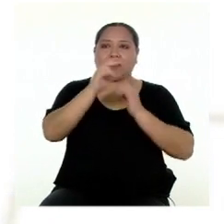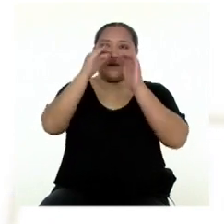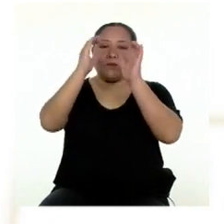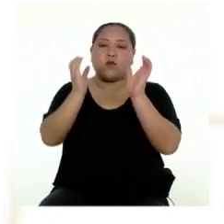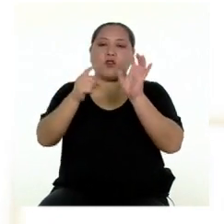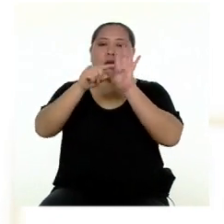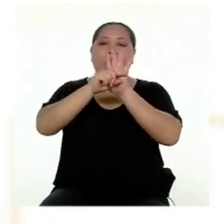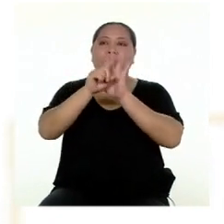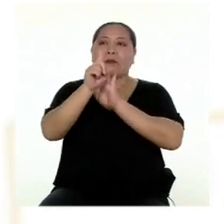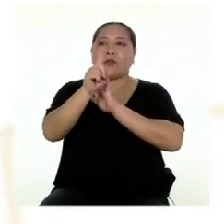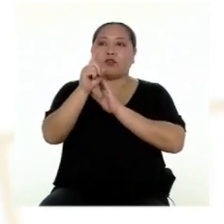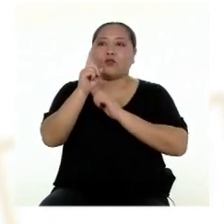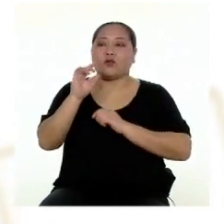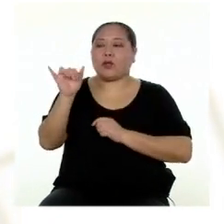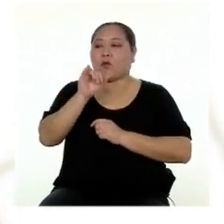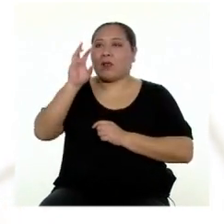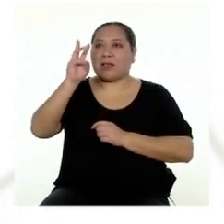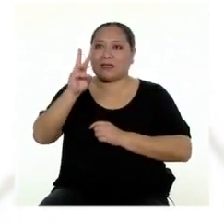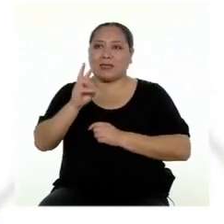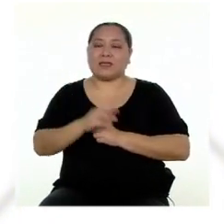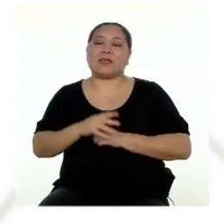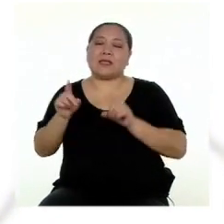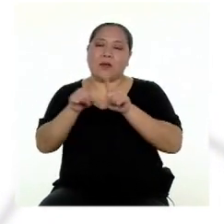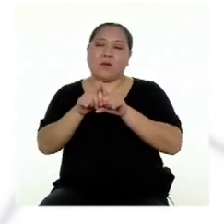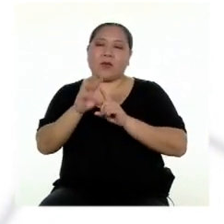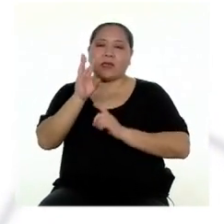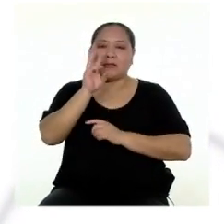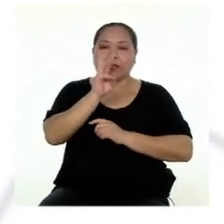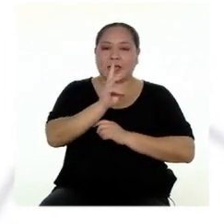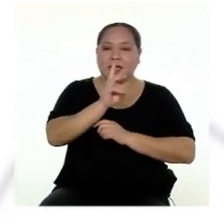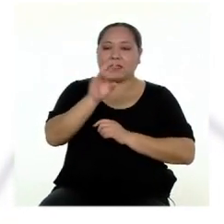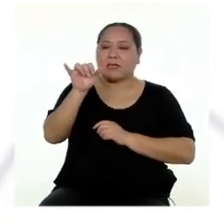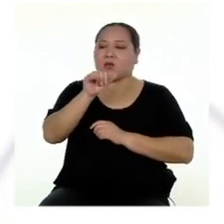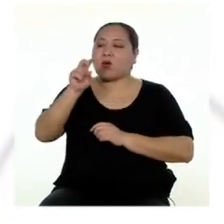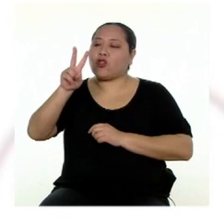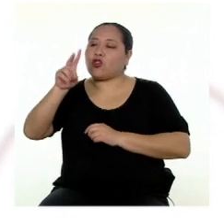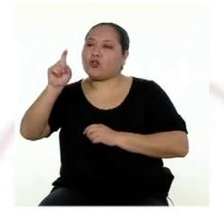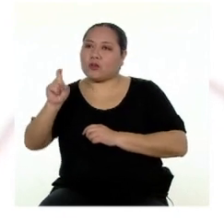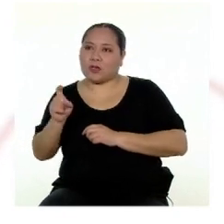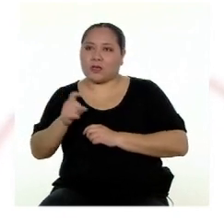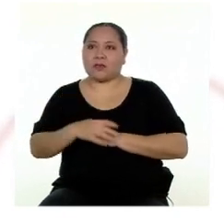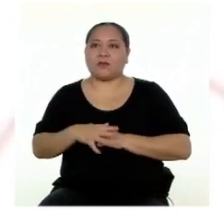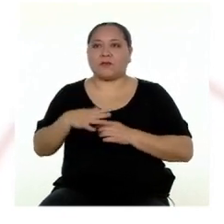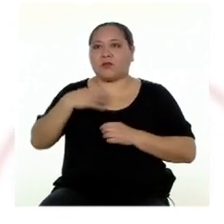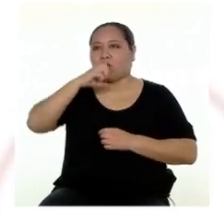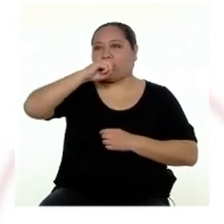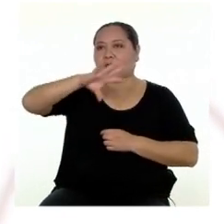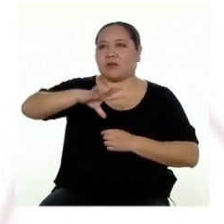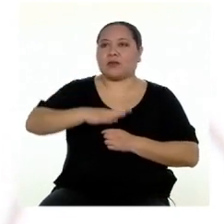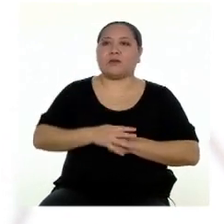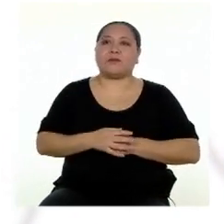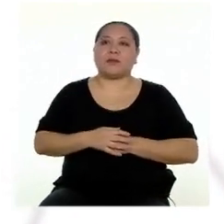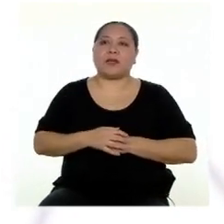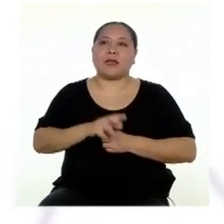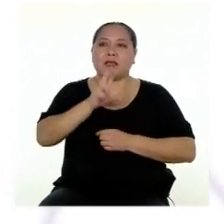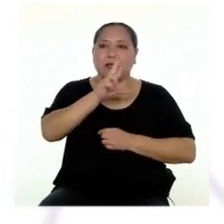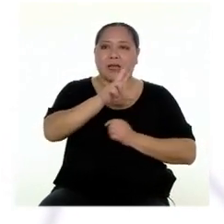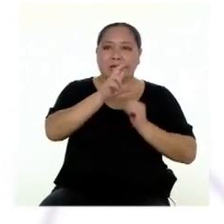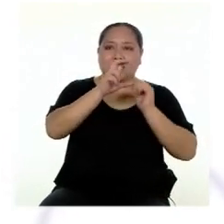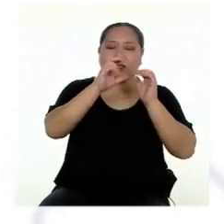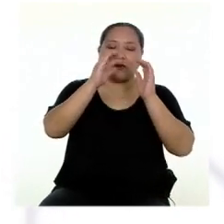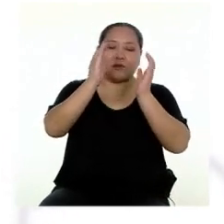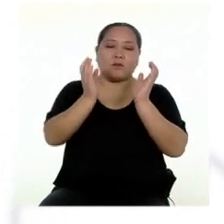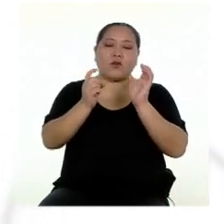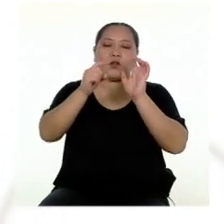es igual a 6 y también que 6 es igual a 2x, podemos decir que 3 multiplicado por x